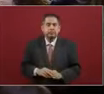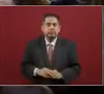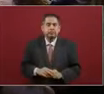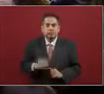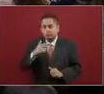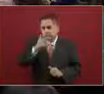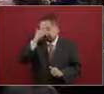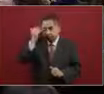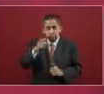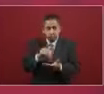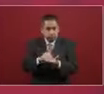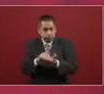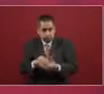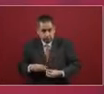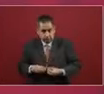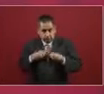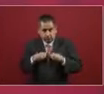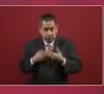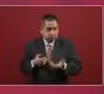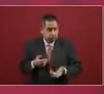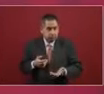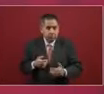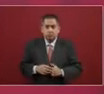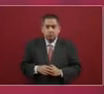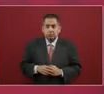no sé si vive,